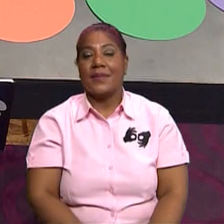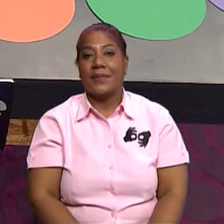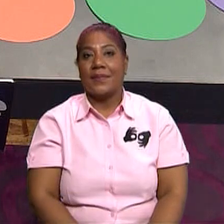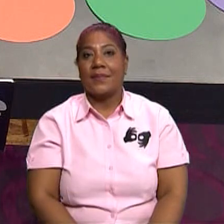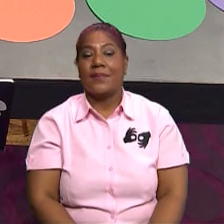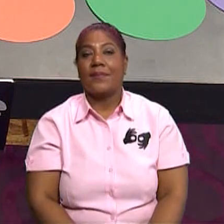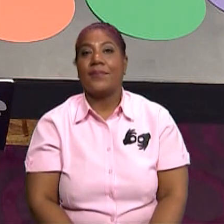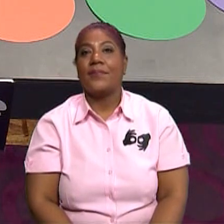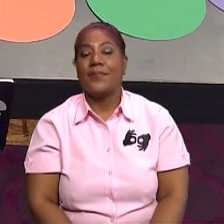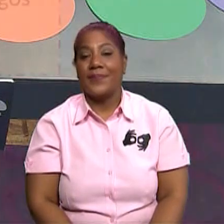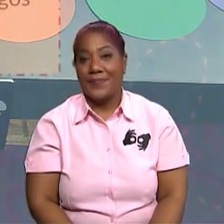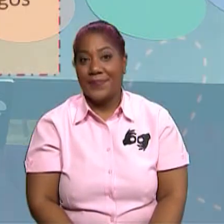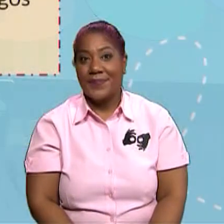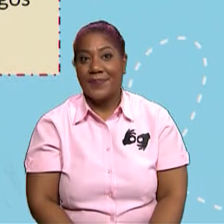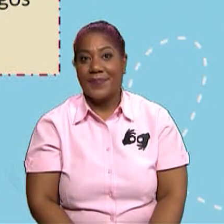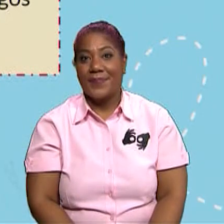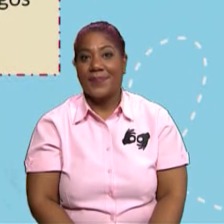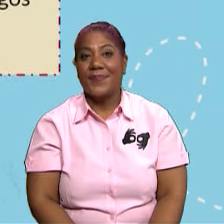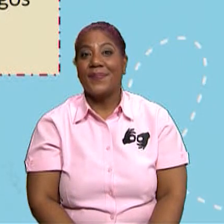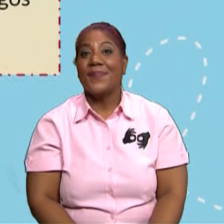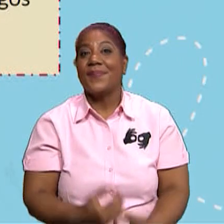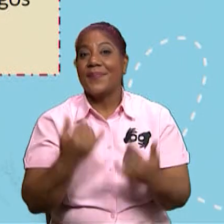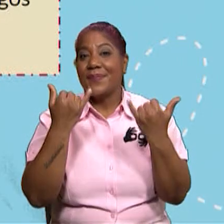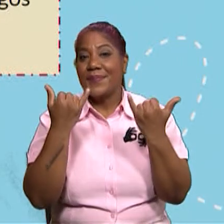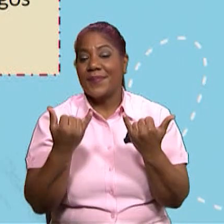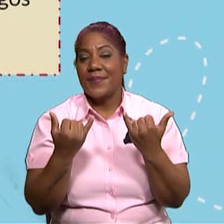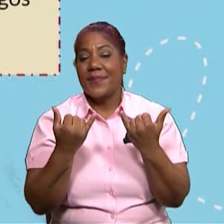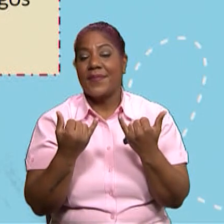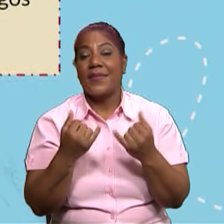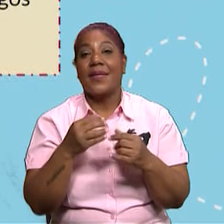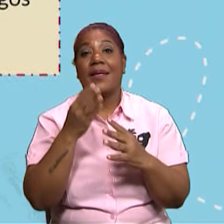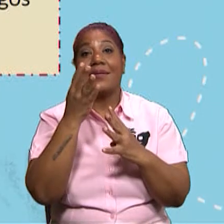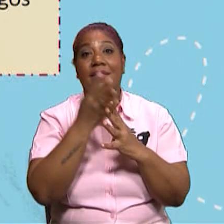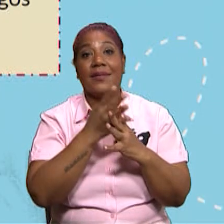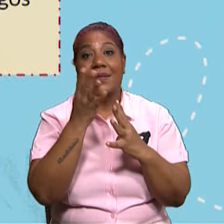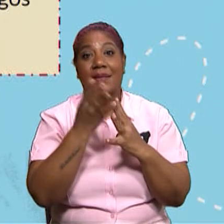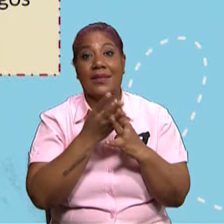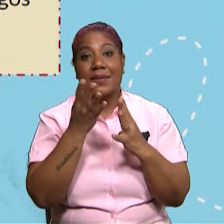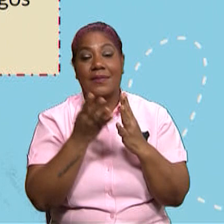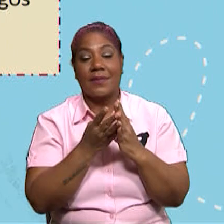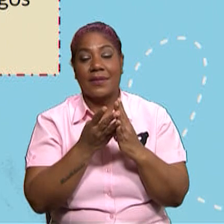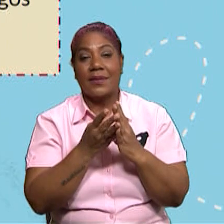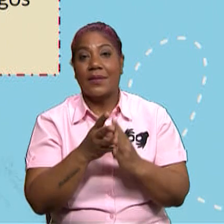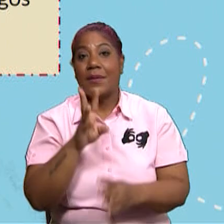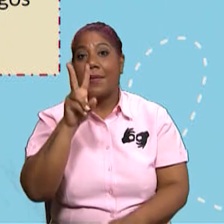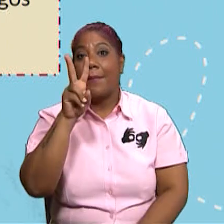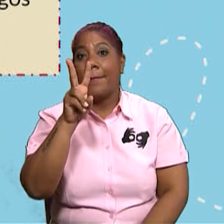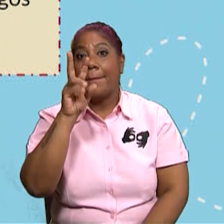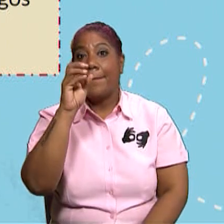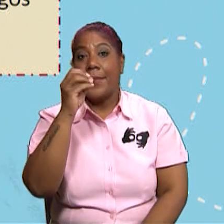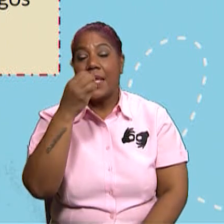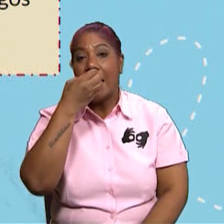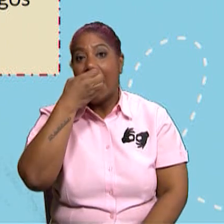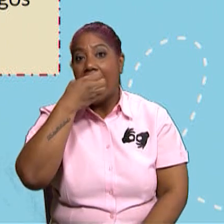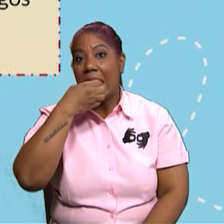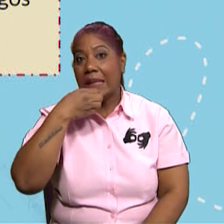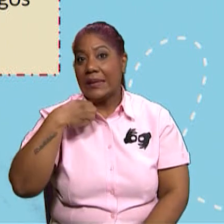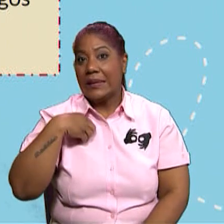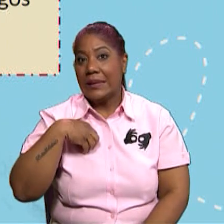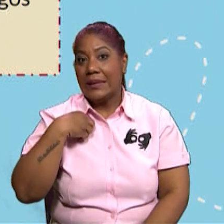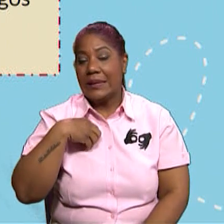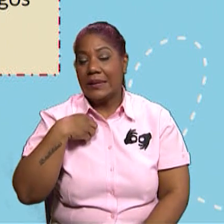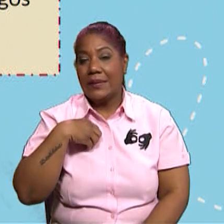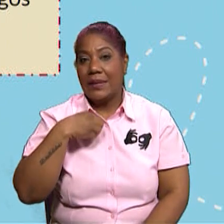multiplicador. Muy bien. Ahora, se reparten en cantidades iguales 20 mangos. Observen ese ejemplo. Se